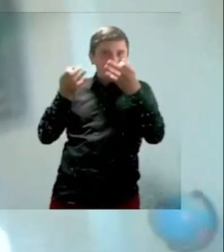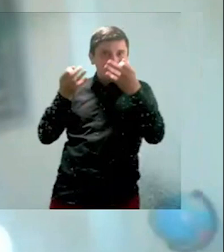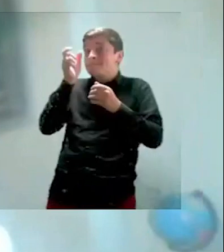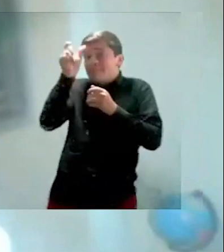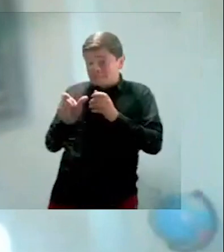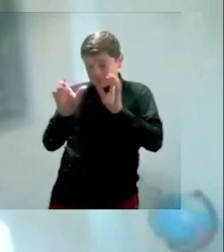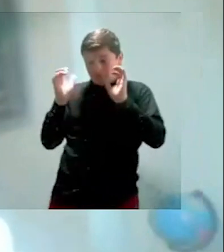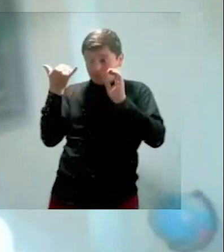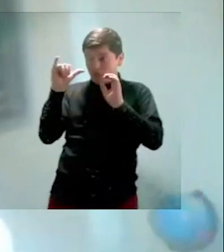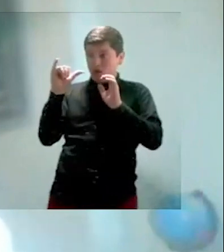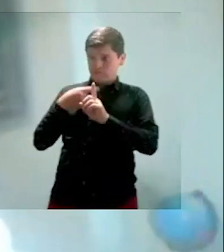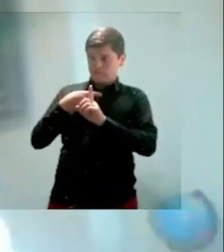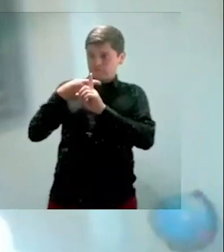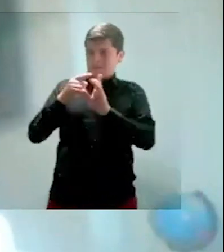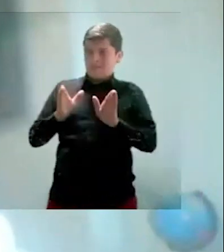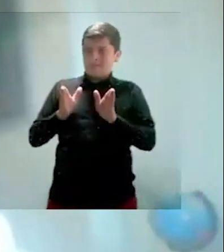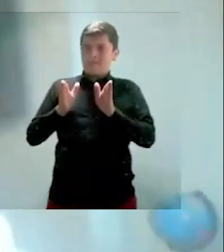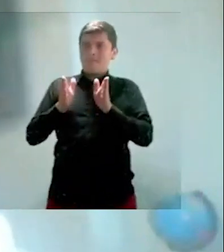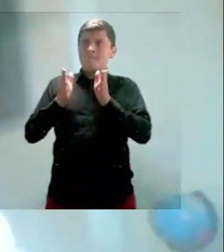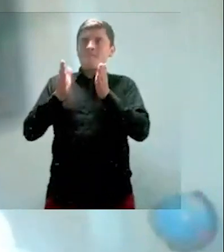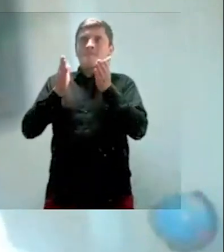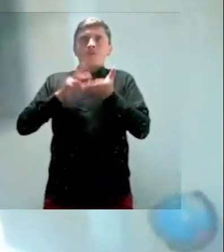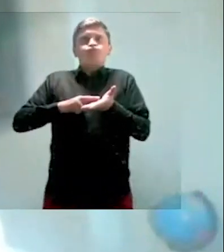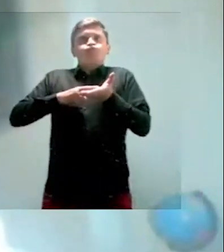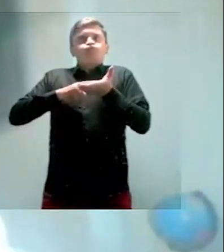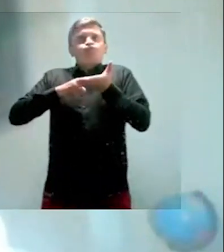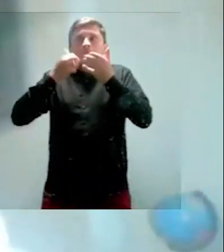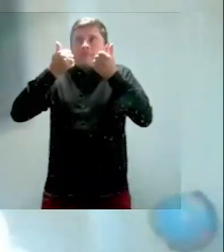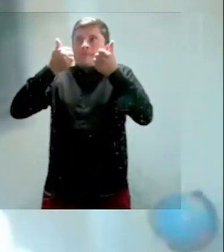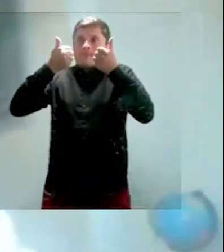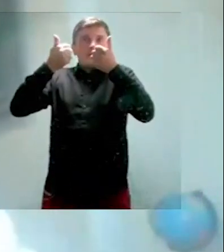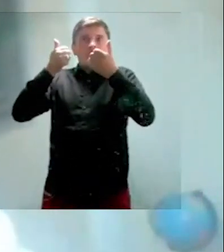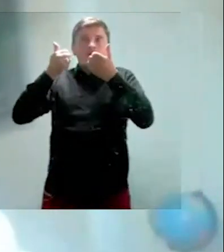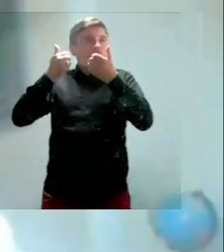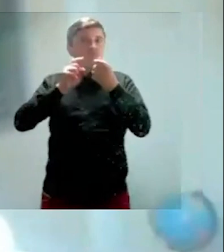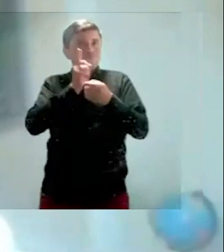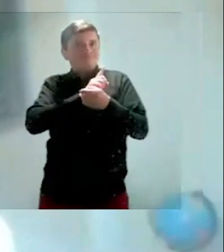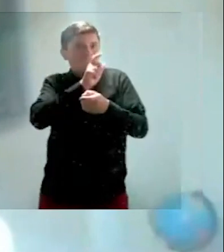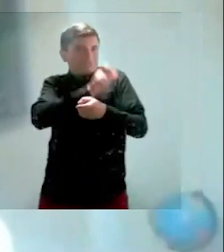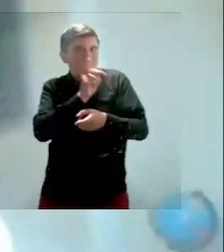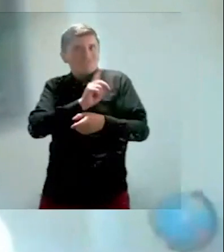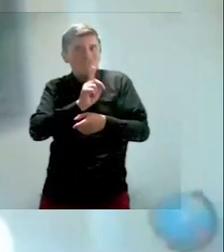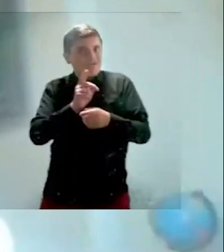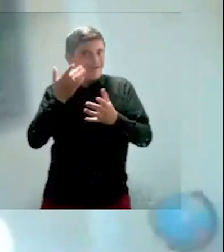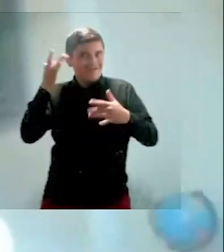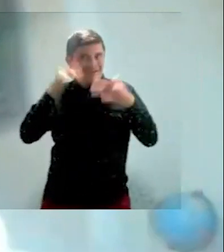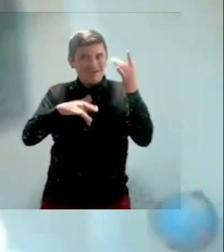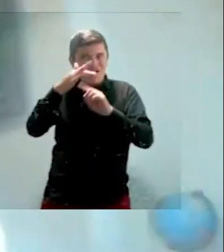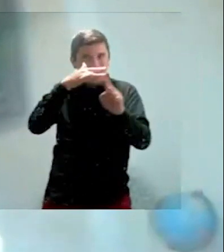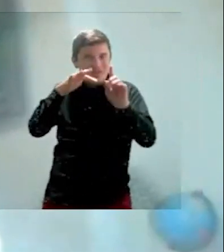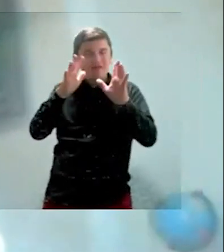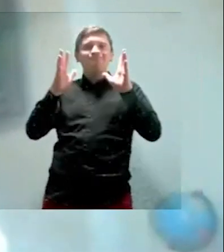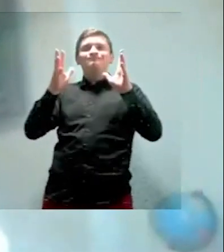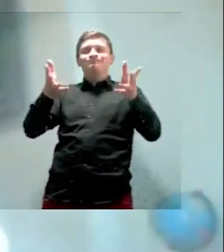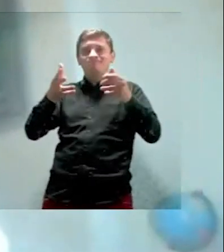condiciones, de sus difíciles condiciones económicas y sociales para